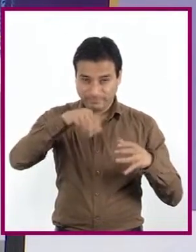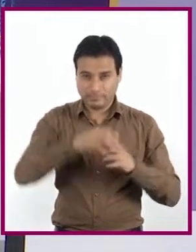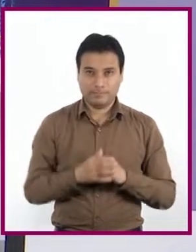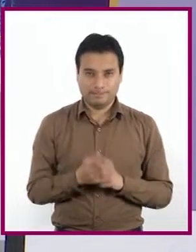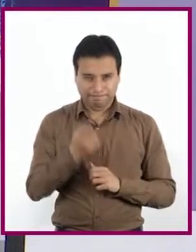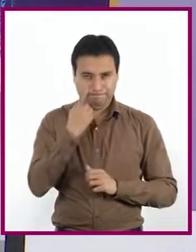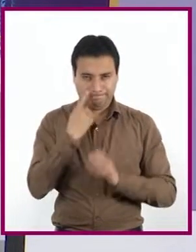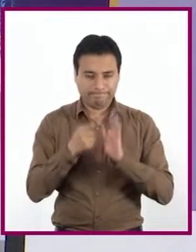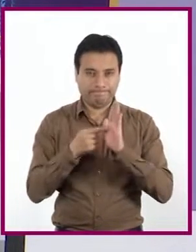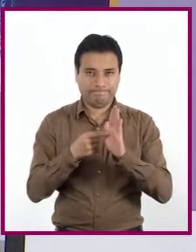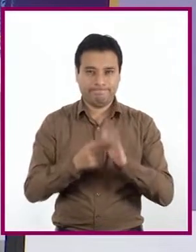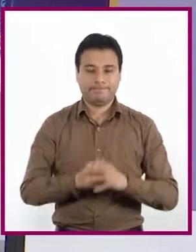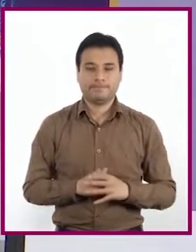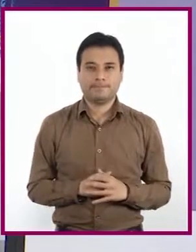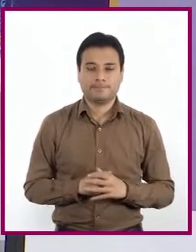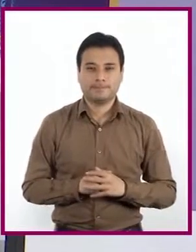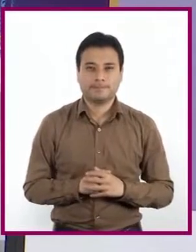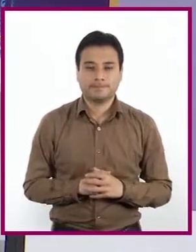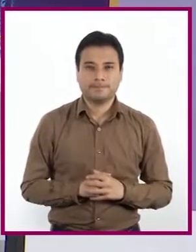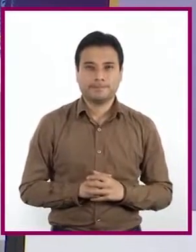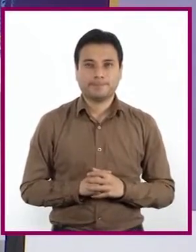¿Tenemos?